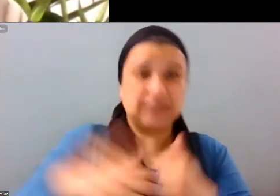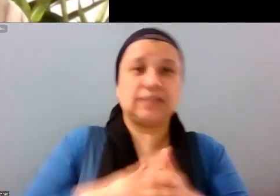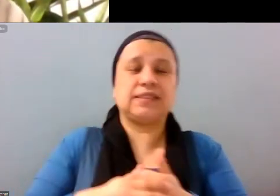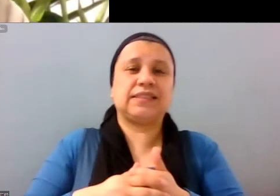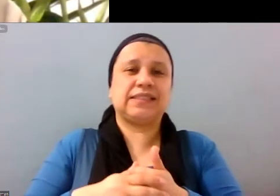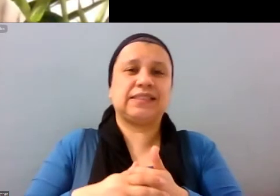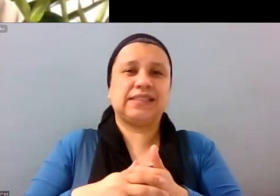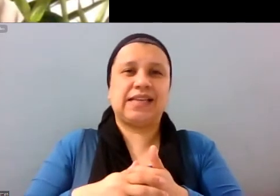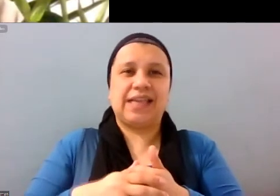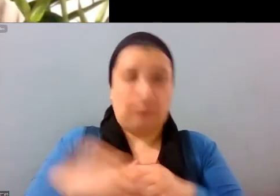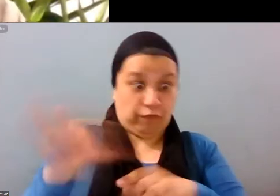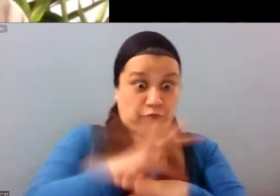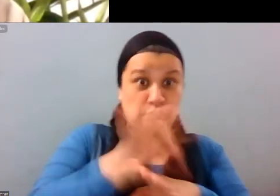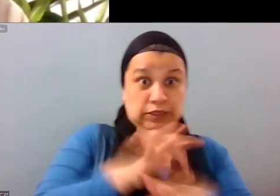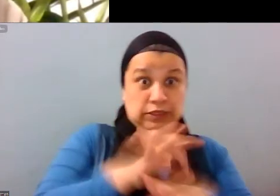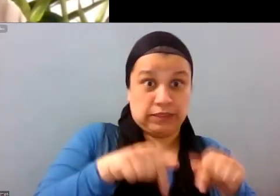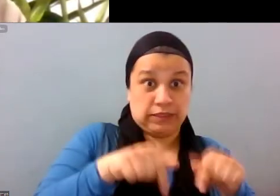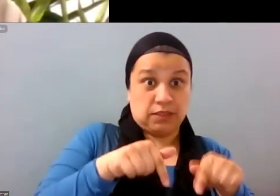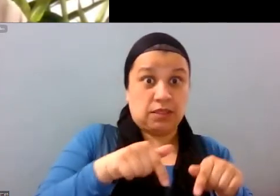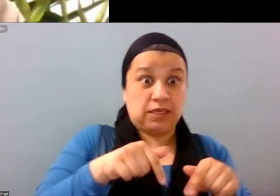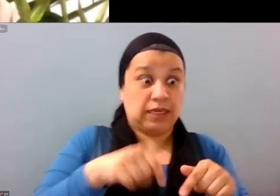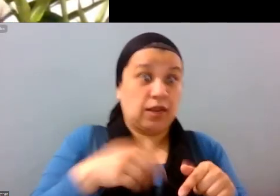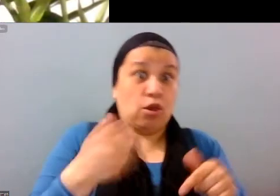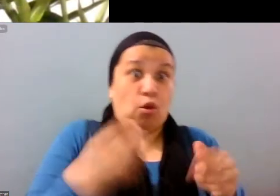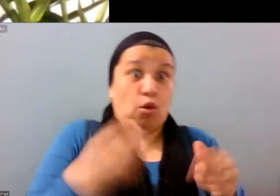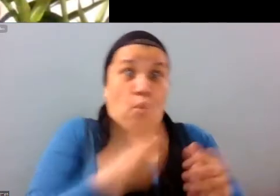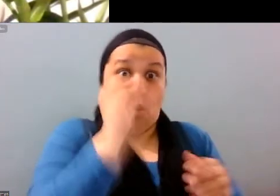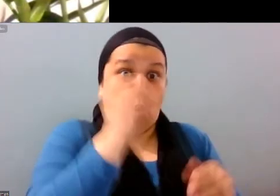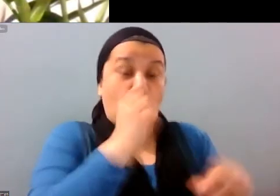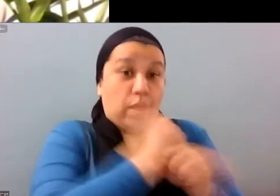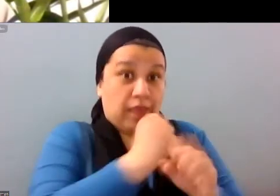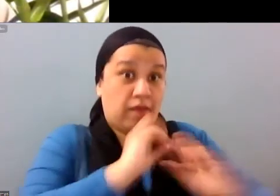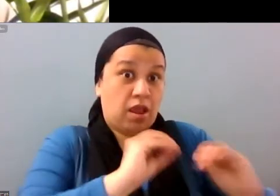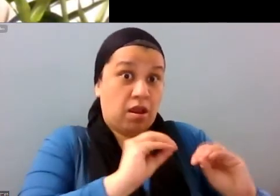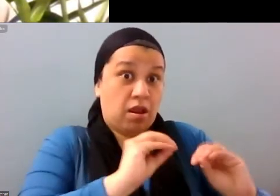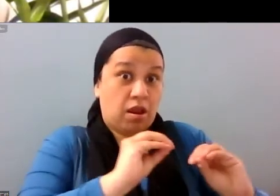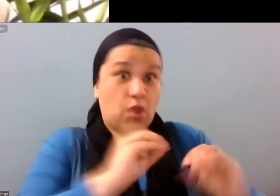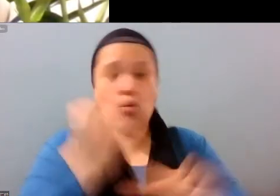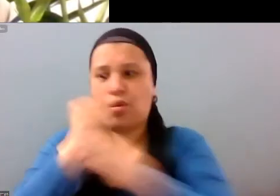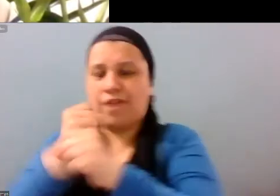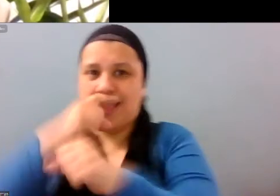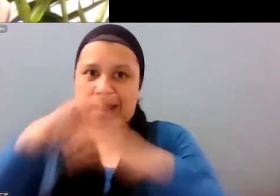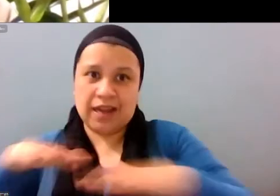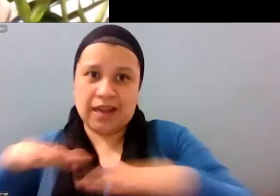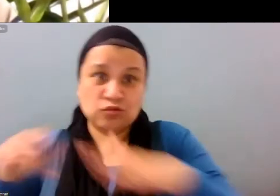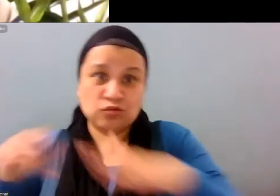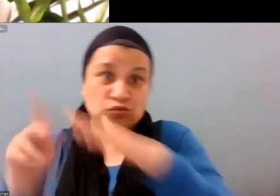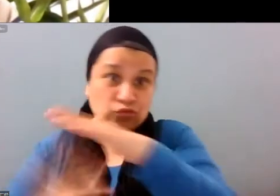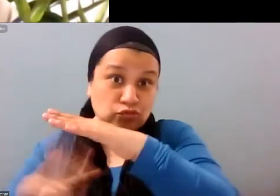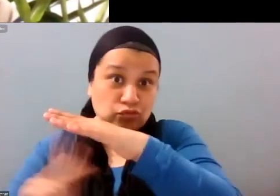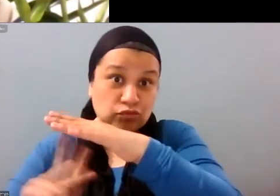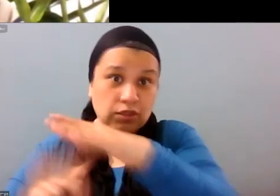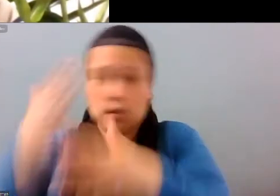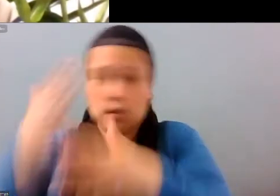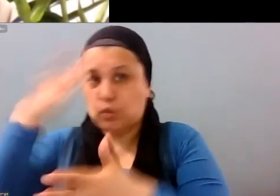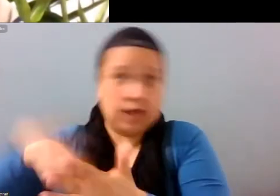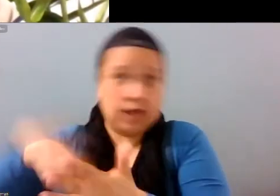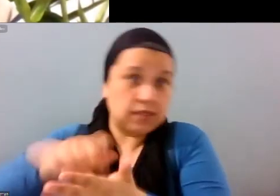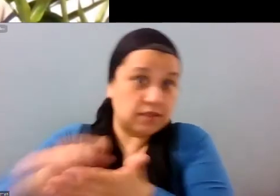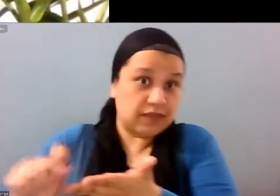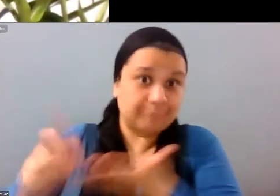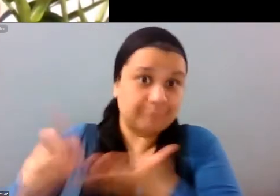cuando usted trabaja con adolescentes a cuando trabajas con niños o niñas de preescolar que no saben leer que no saben escribir todavía